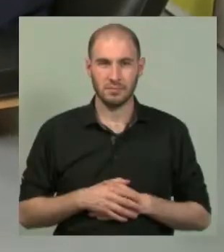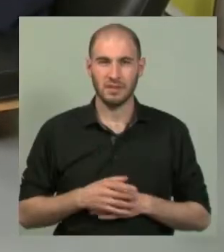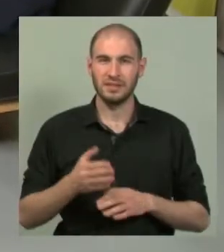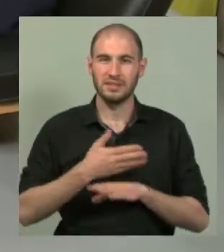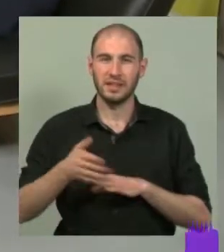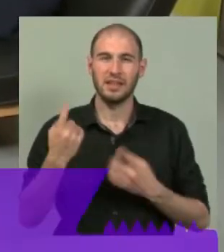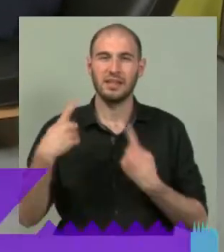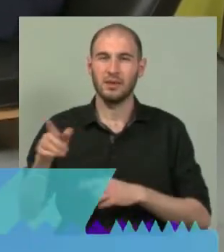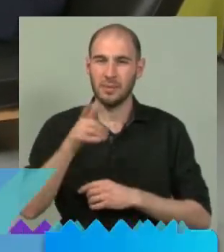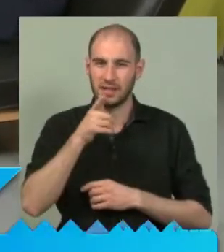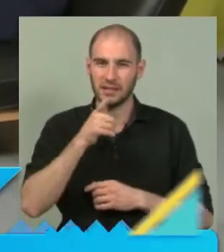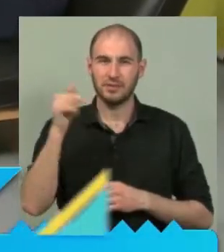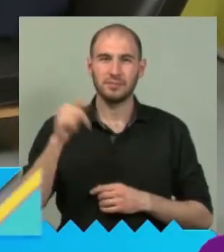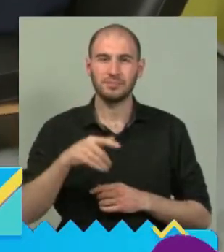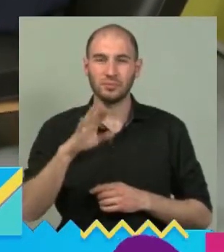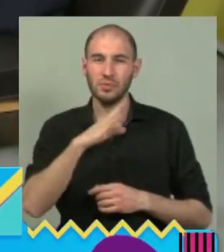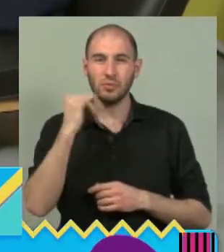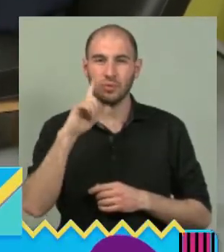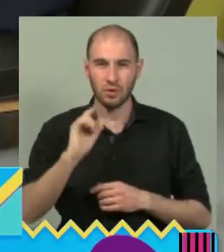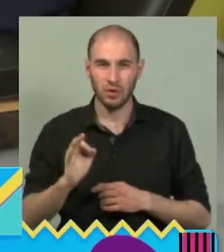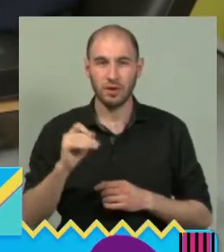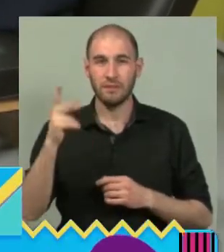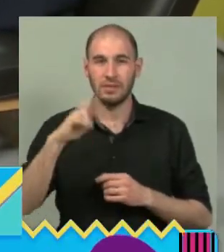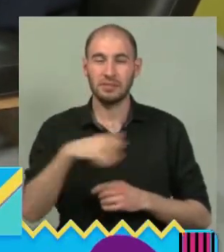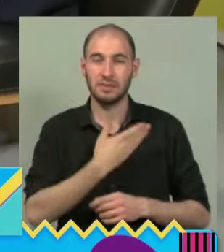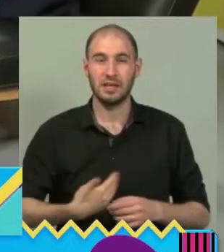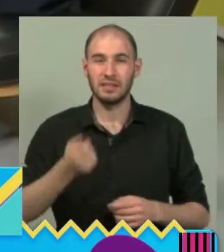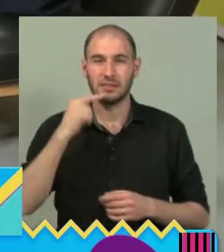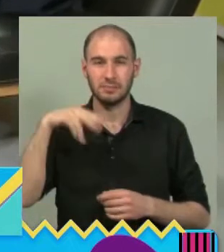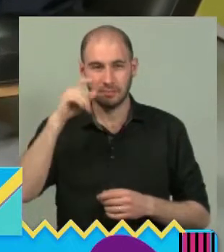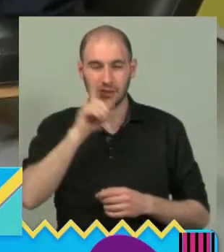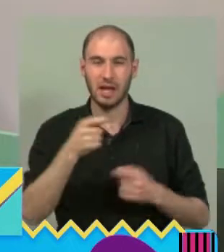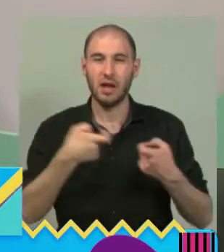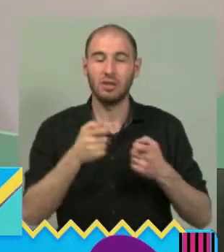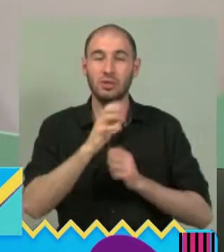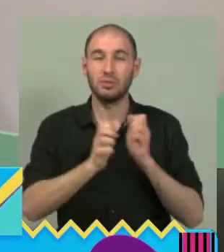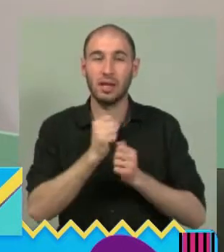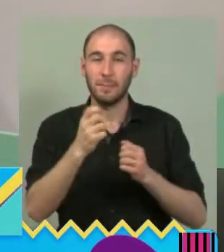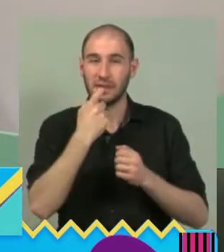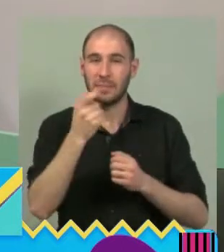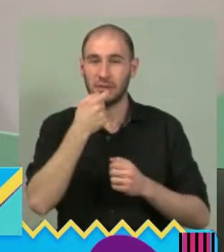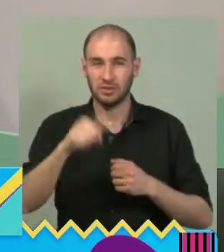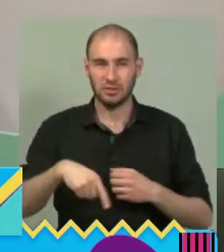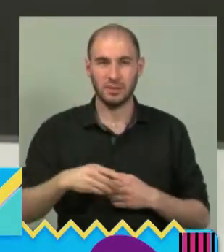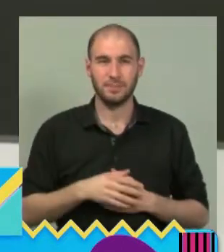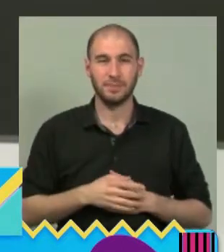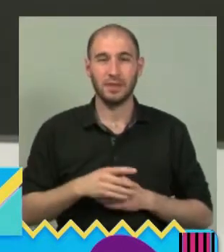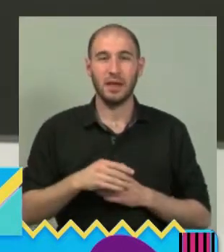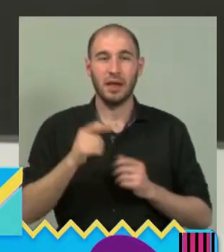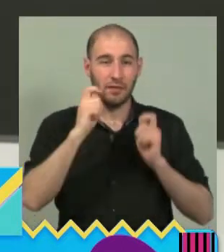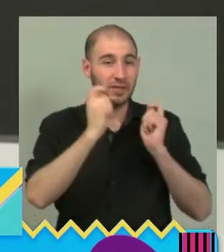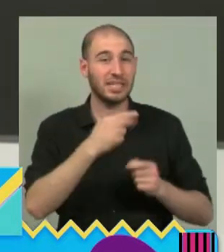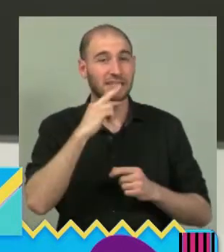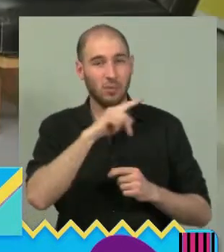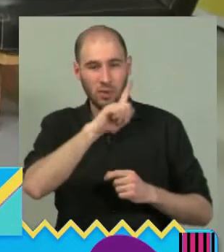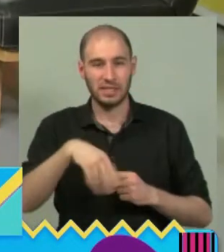Continuamos en Distintos Parecidos, estamos con Julio Totero, vicepresidente de ASIMMET, Asociación de Industriales Metalúrgicos de la provincia de Mendoza, y una visita desde